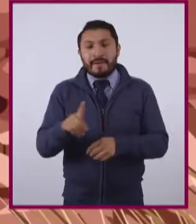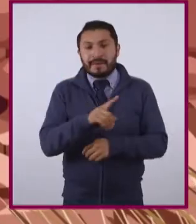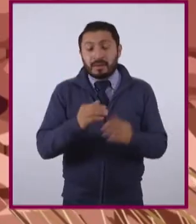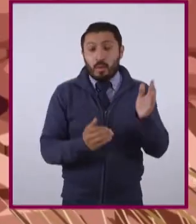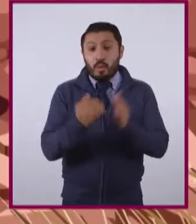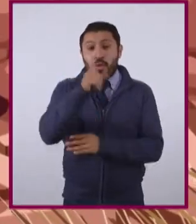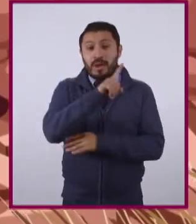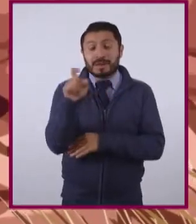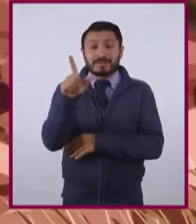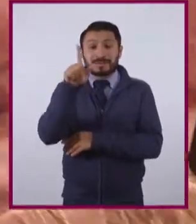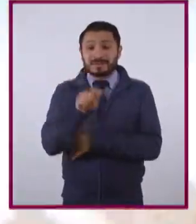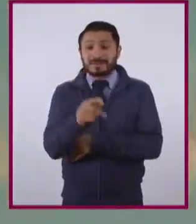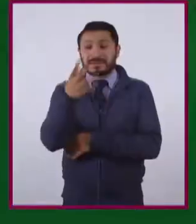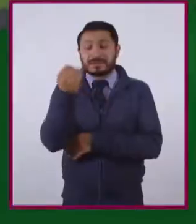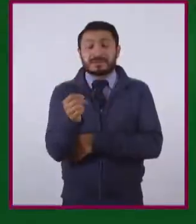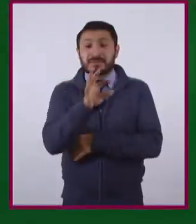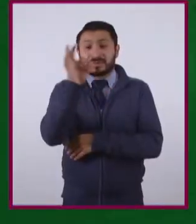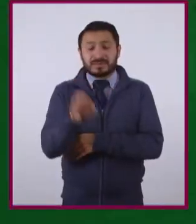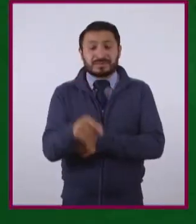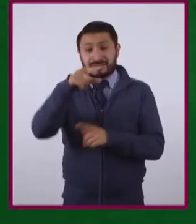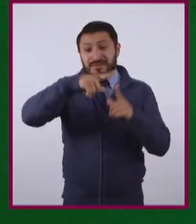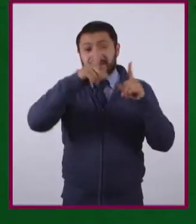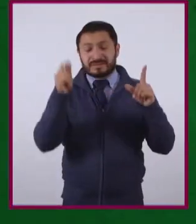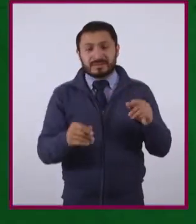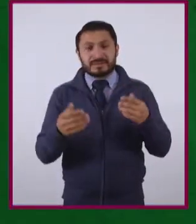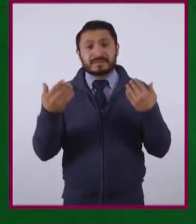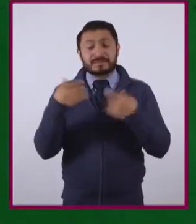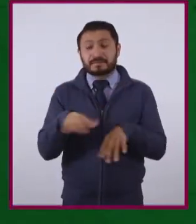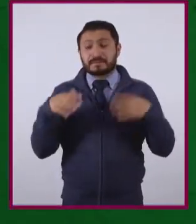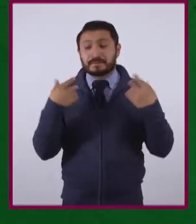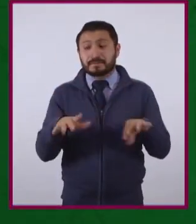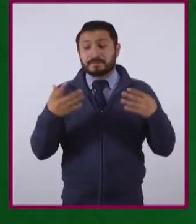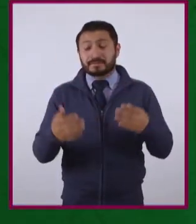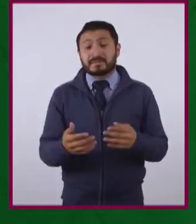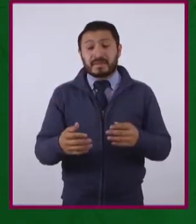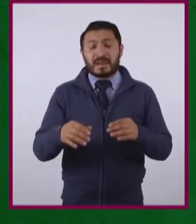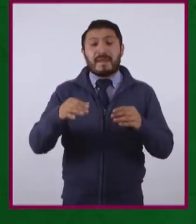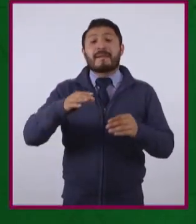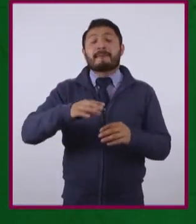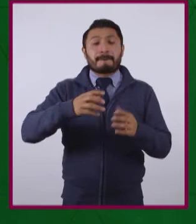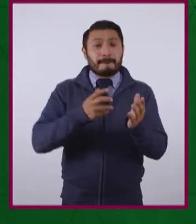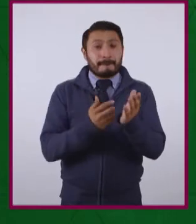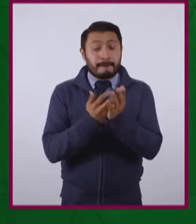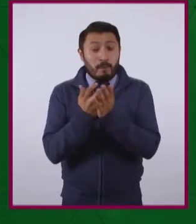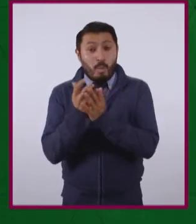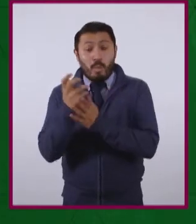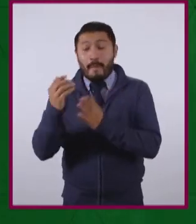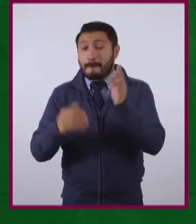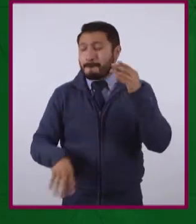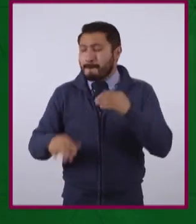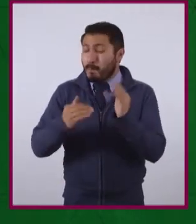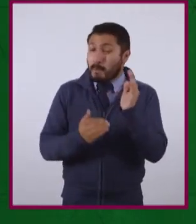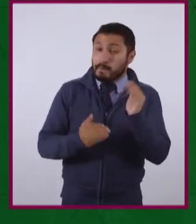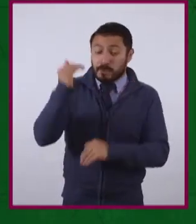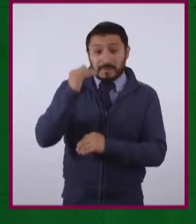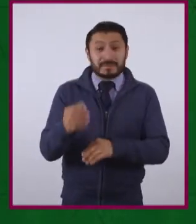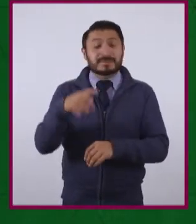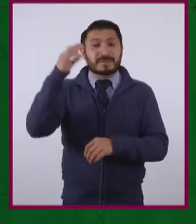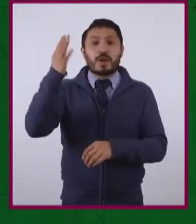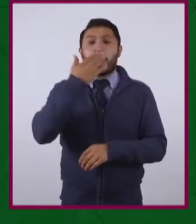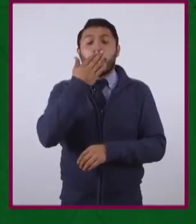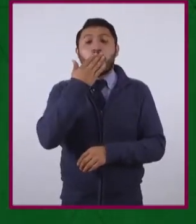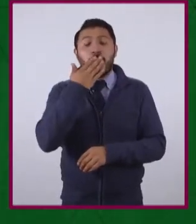179% en el territorio nacional. En situación de extrema a severa sequía, se encuentran zonas de los estados de